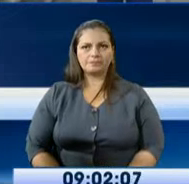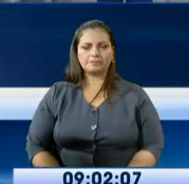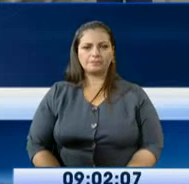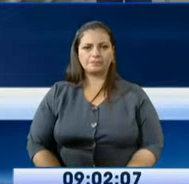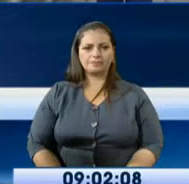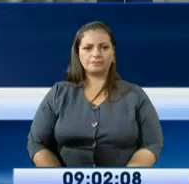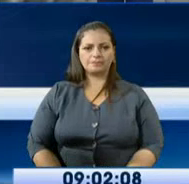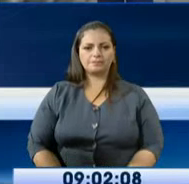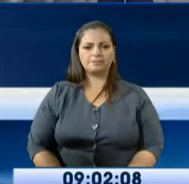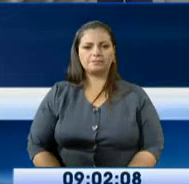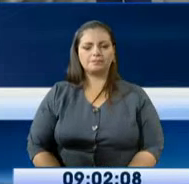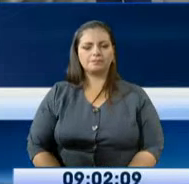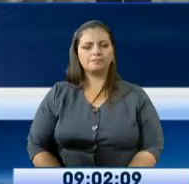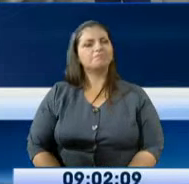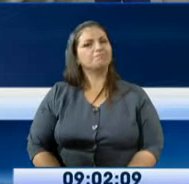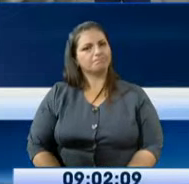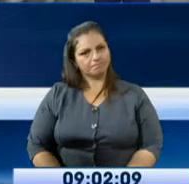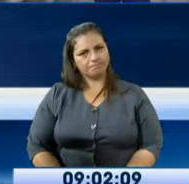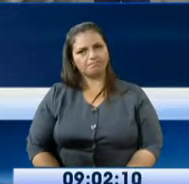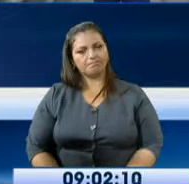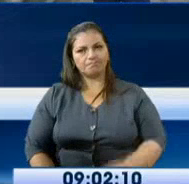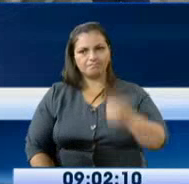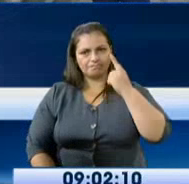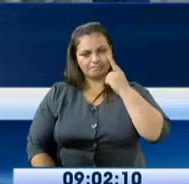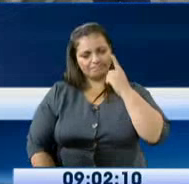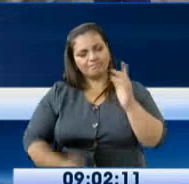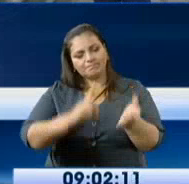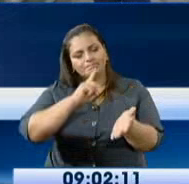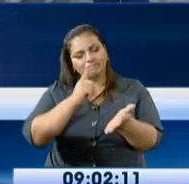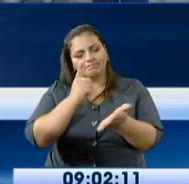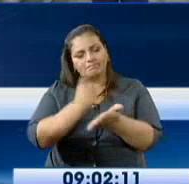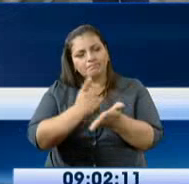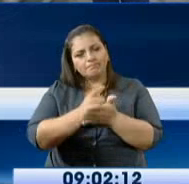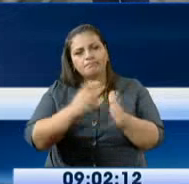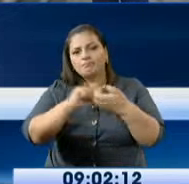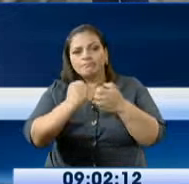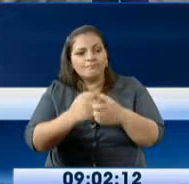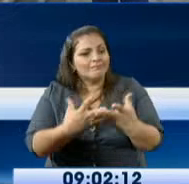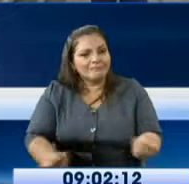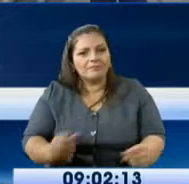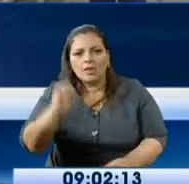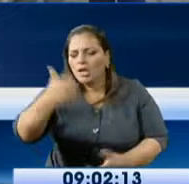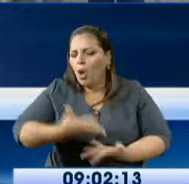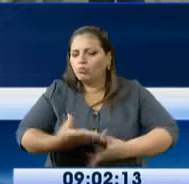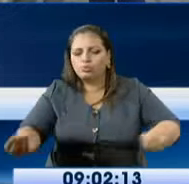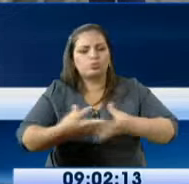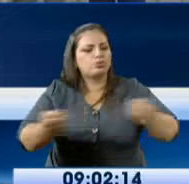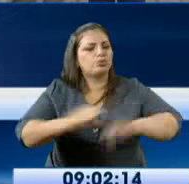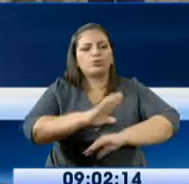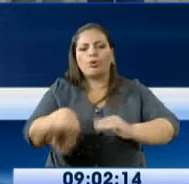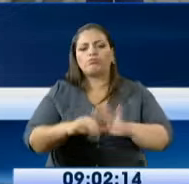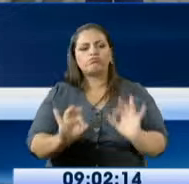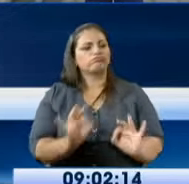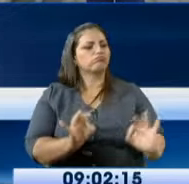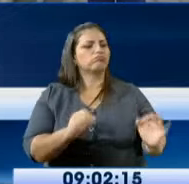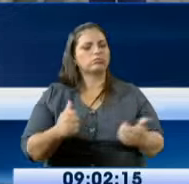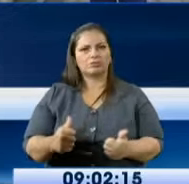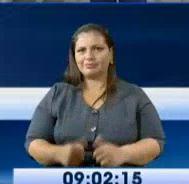Quizá les va a tomar un tiempo, porque tampoco es cuestión de decir... Ya hagamos mañana. Yo tengo entendido que eso obedece